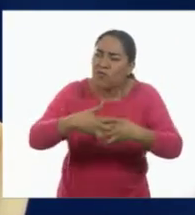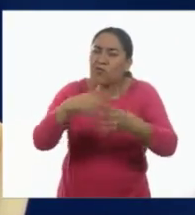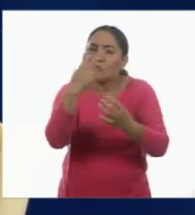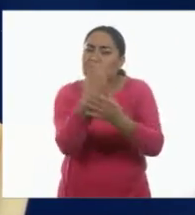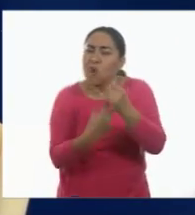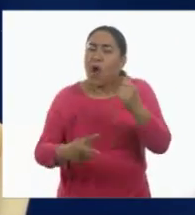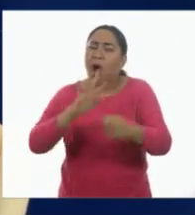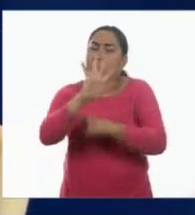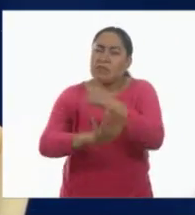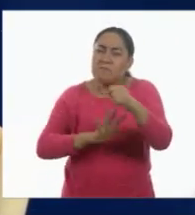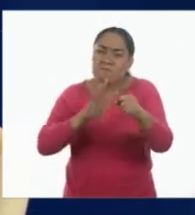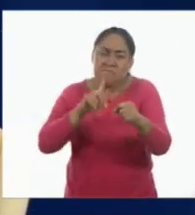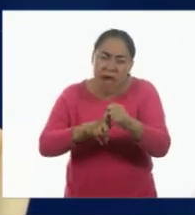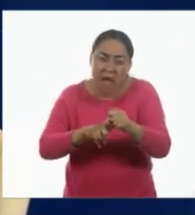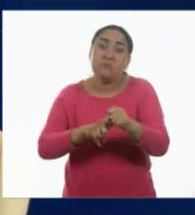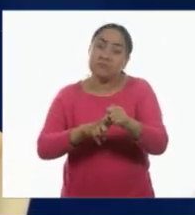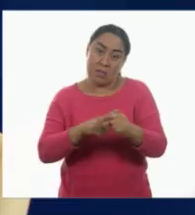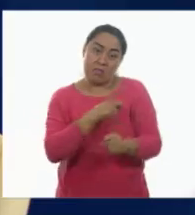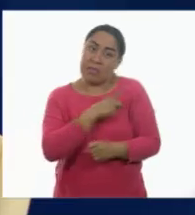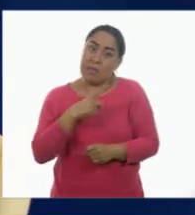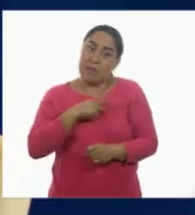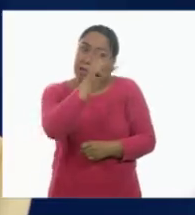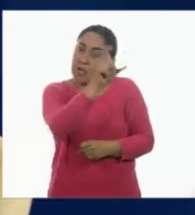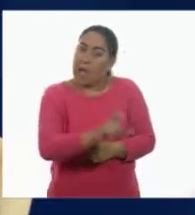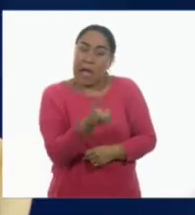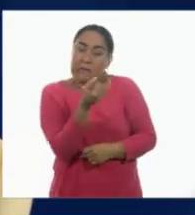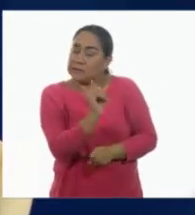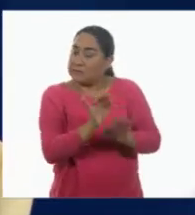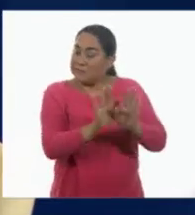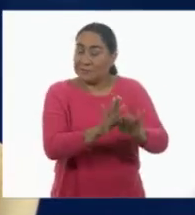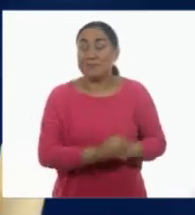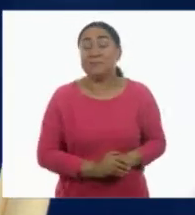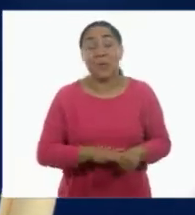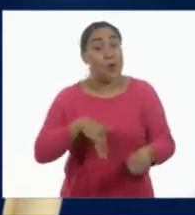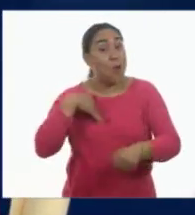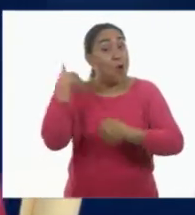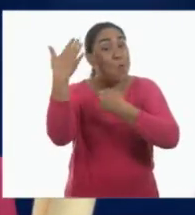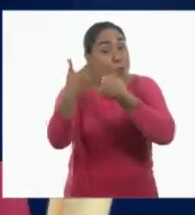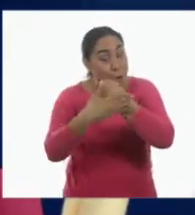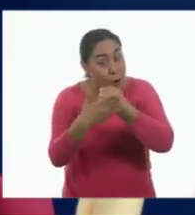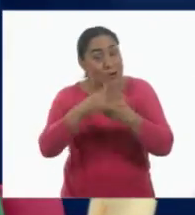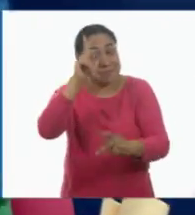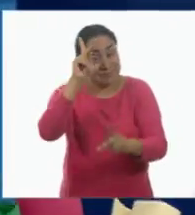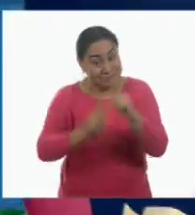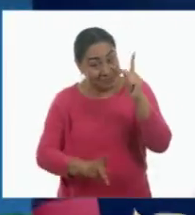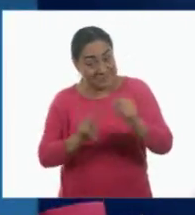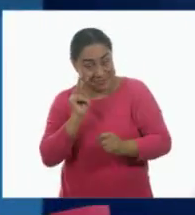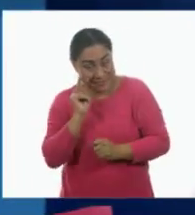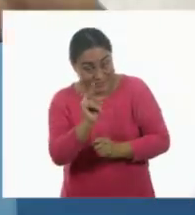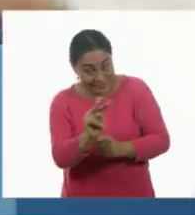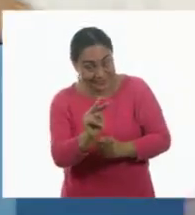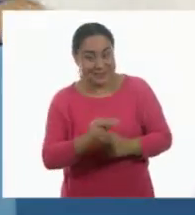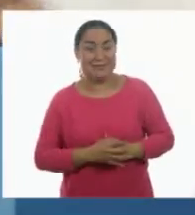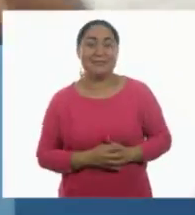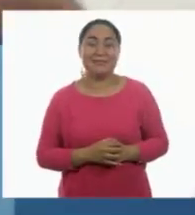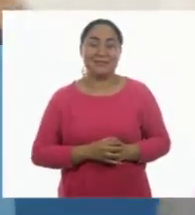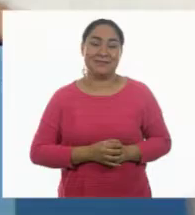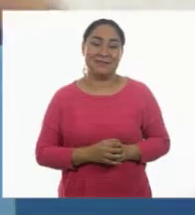animales que se aceptan como son. No se pierdan la próxima emisión,